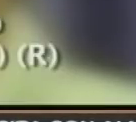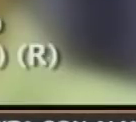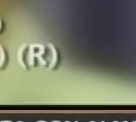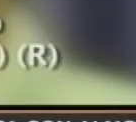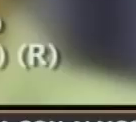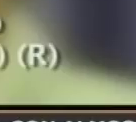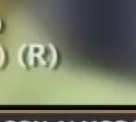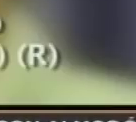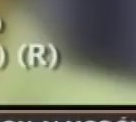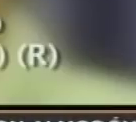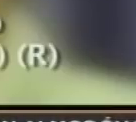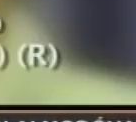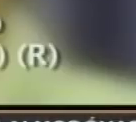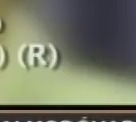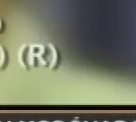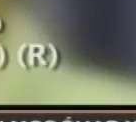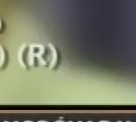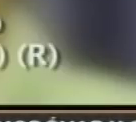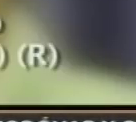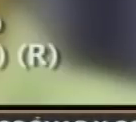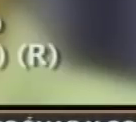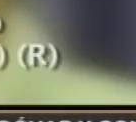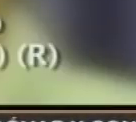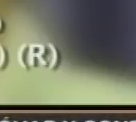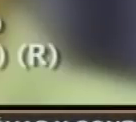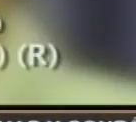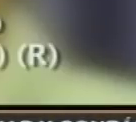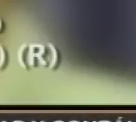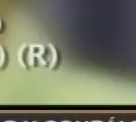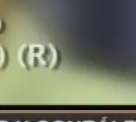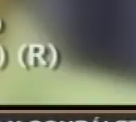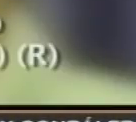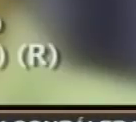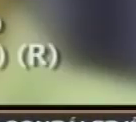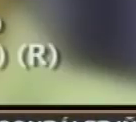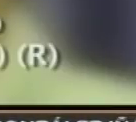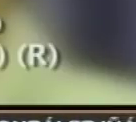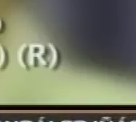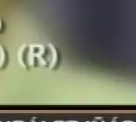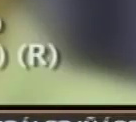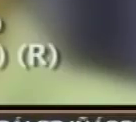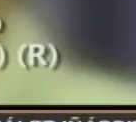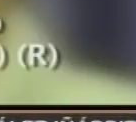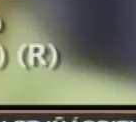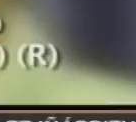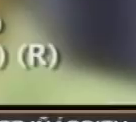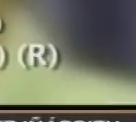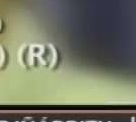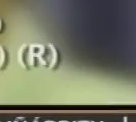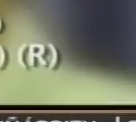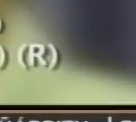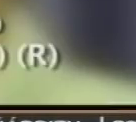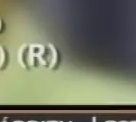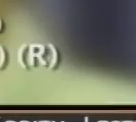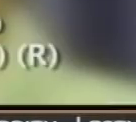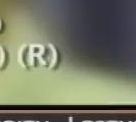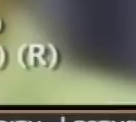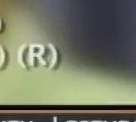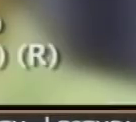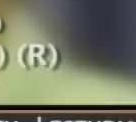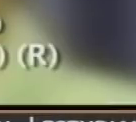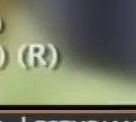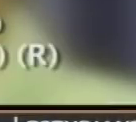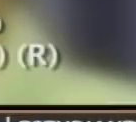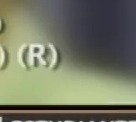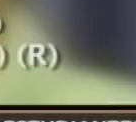ellos evalúan allí que ya los alumnos de tercero y cuarto año podrían volar aeronaves y las misiones serían